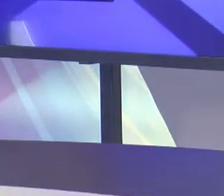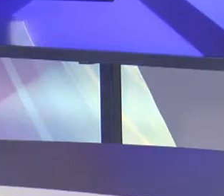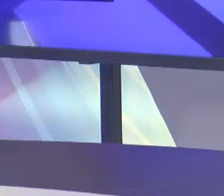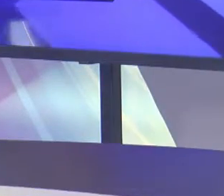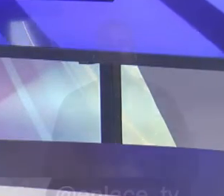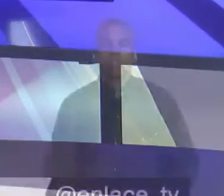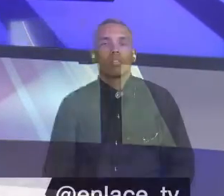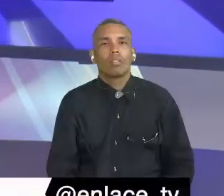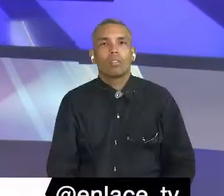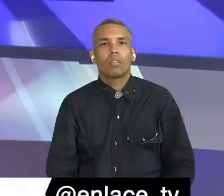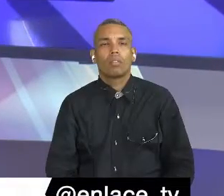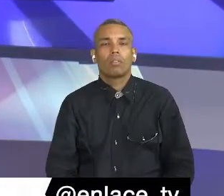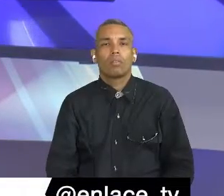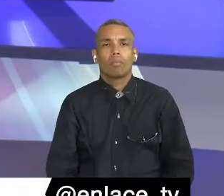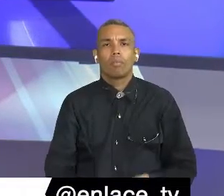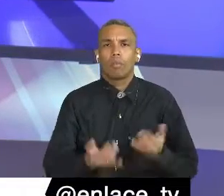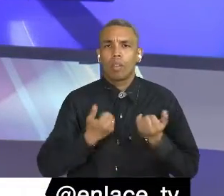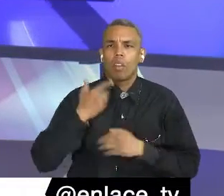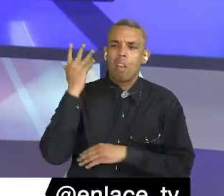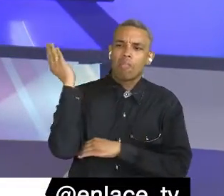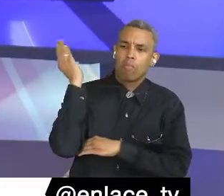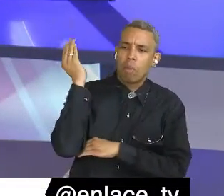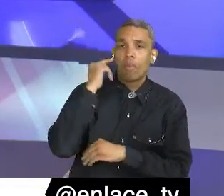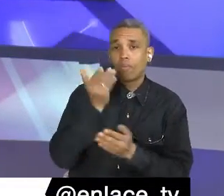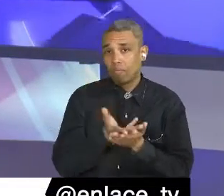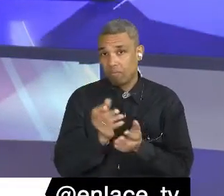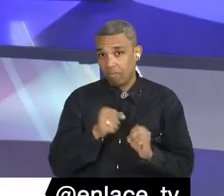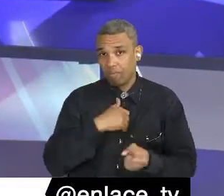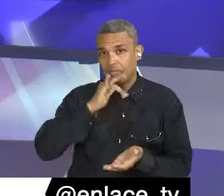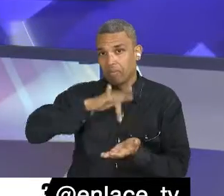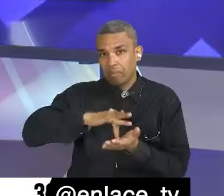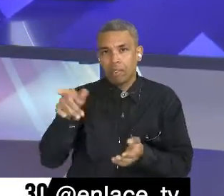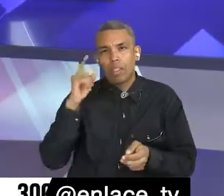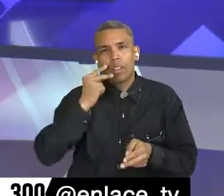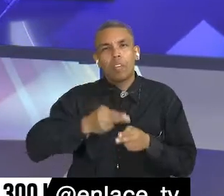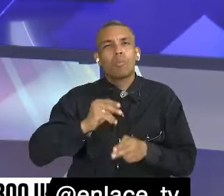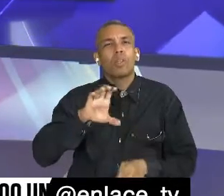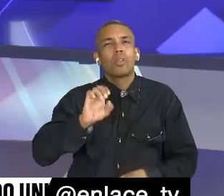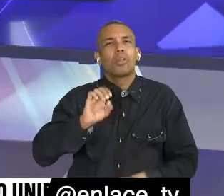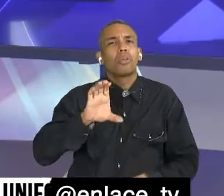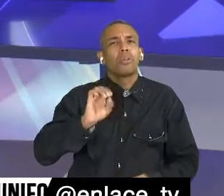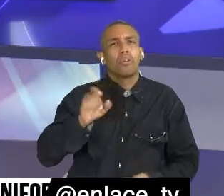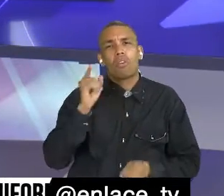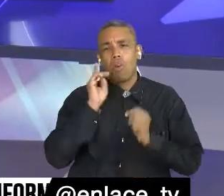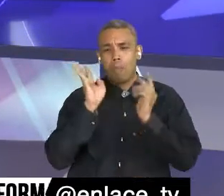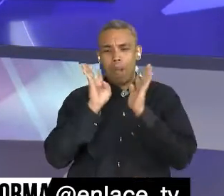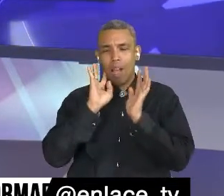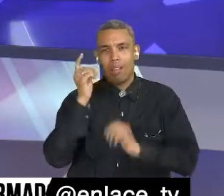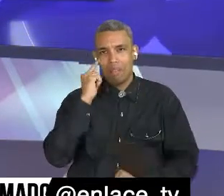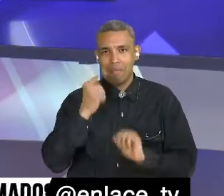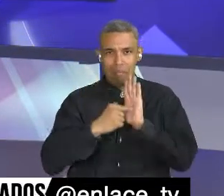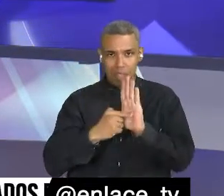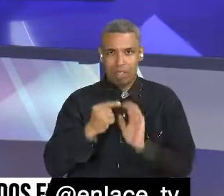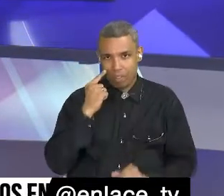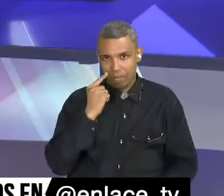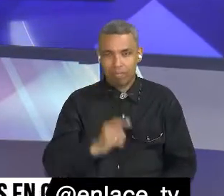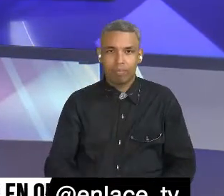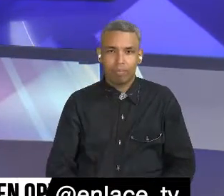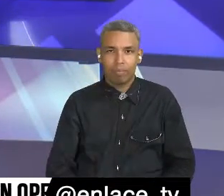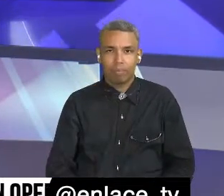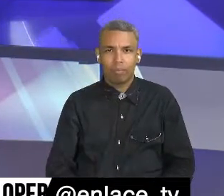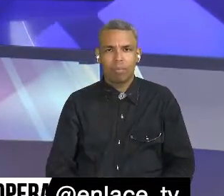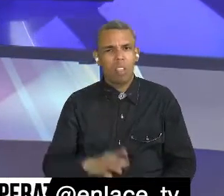Vea el primer tráiler de Coco, la más reciente aventura de Disney, inspirada en la fiesta mexicana del Día de Muertos. Esta